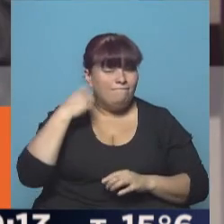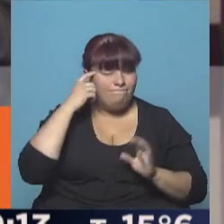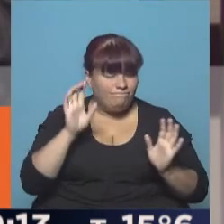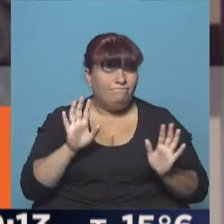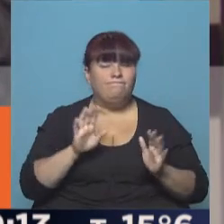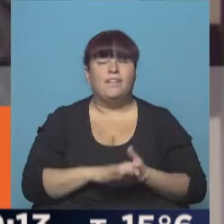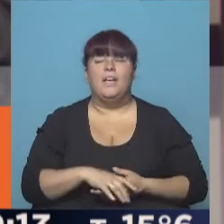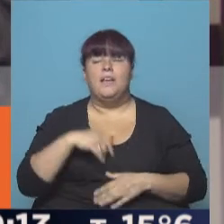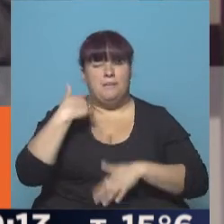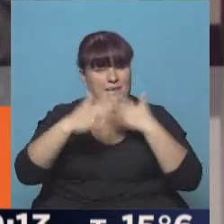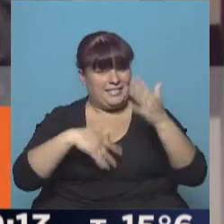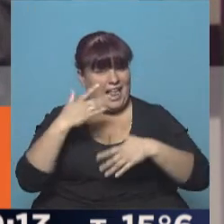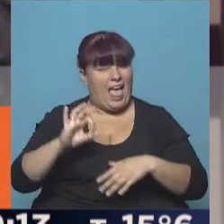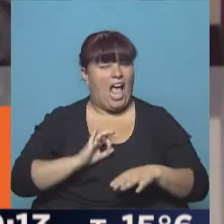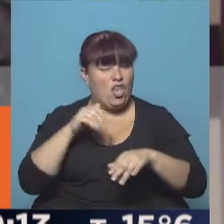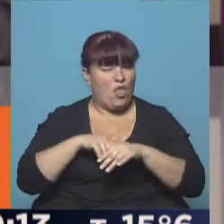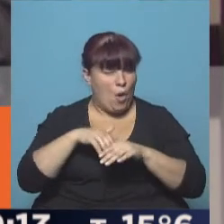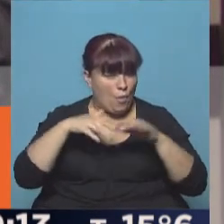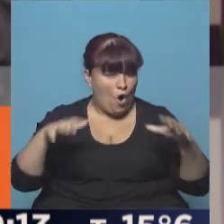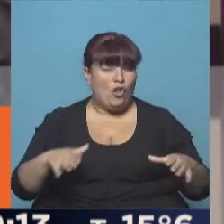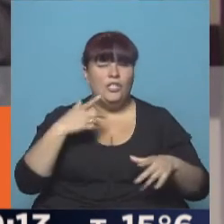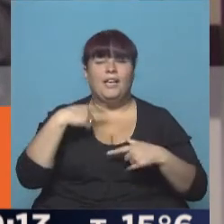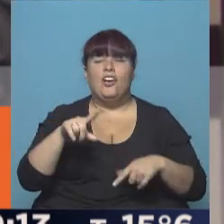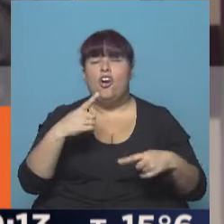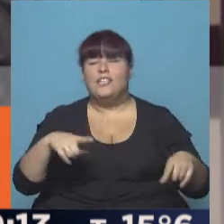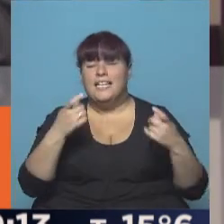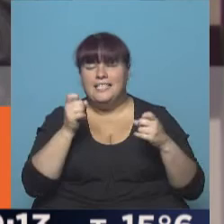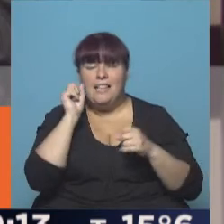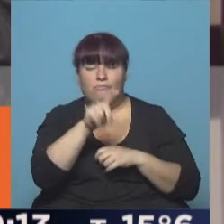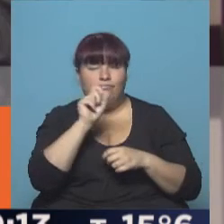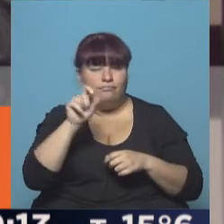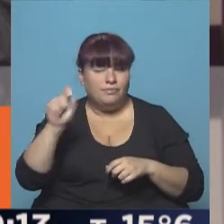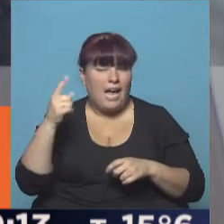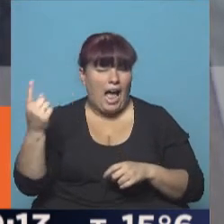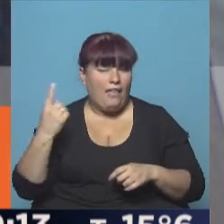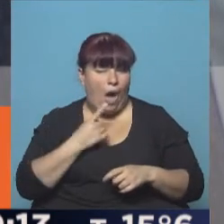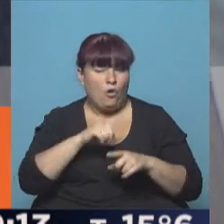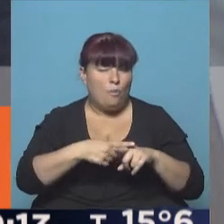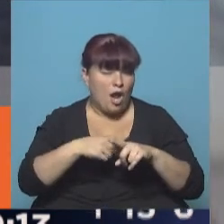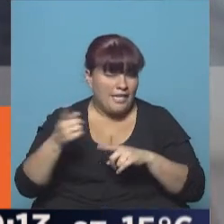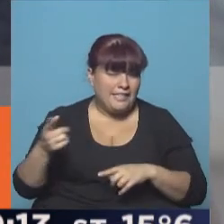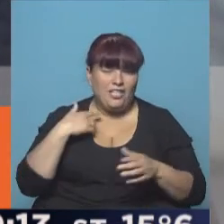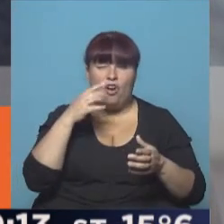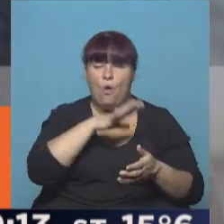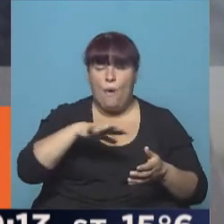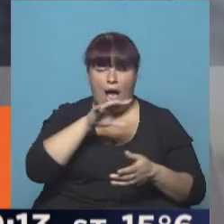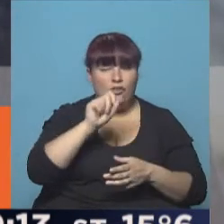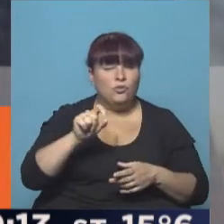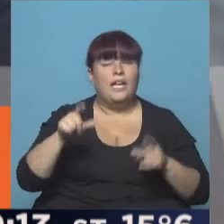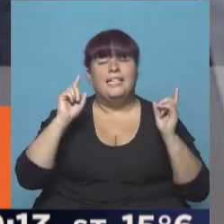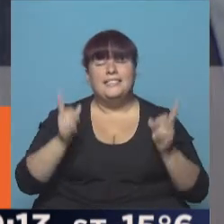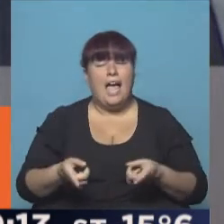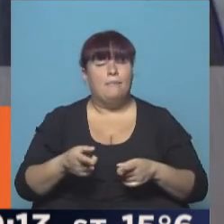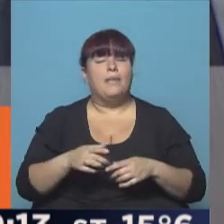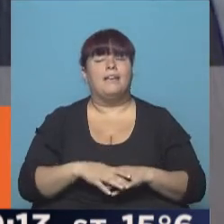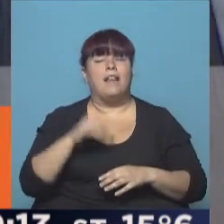un poco se va a mezclar el año electoral, donde aparecen las necesidades particulares de cada uno de los políticos en sus distritos, y también va a